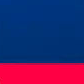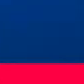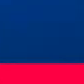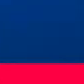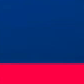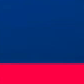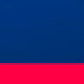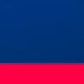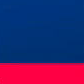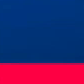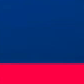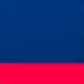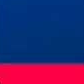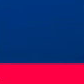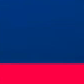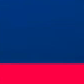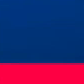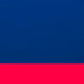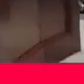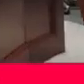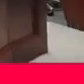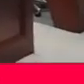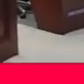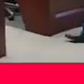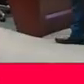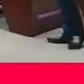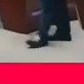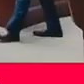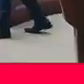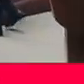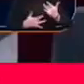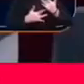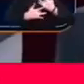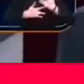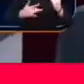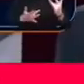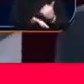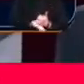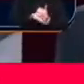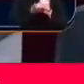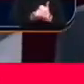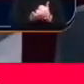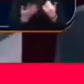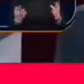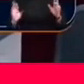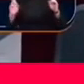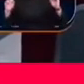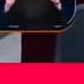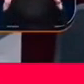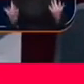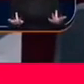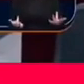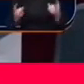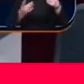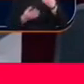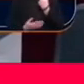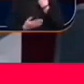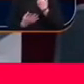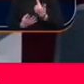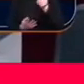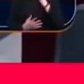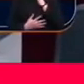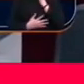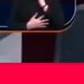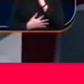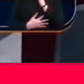nos transportaron por medio cañón del MICAI. A quienes pasamos toda la solidaridad y esperamos que por sus declaraciones no se le